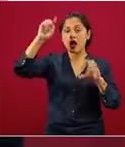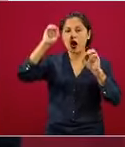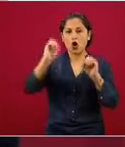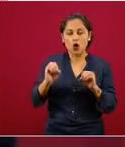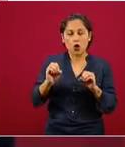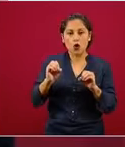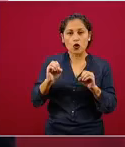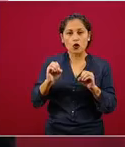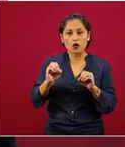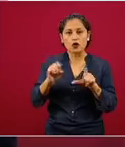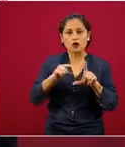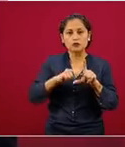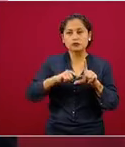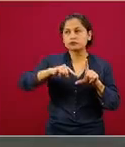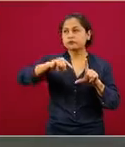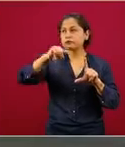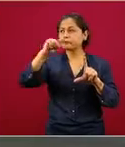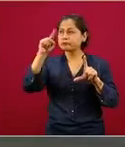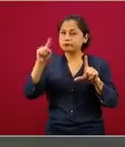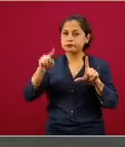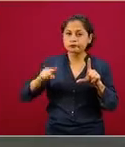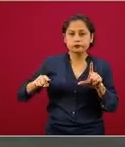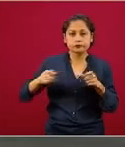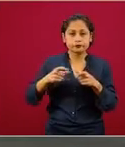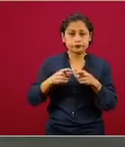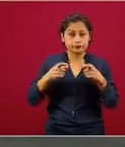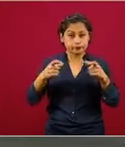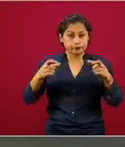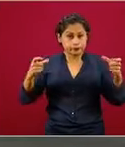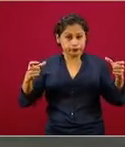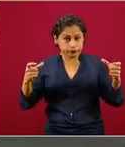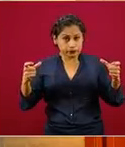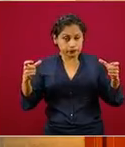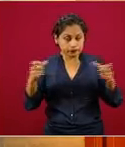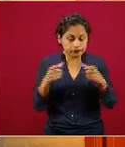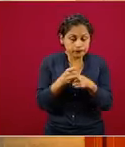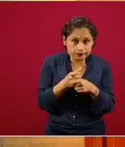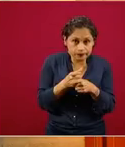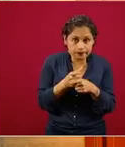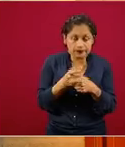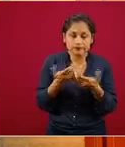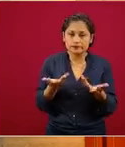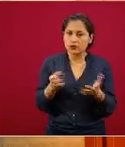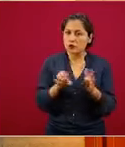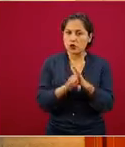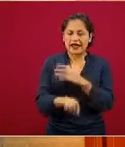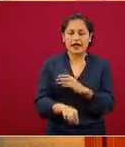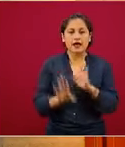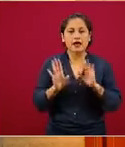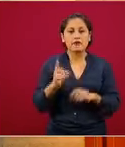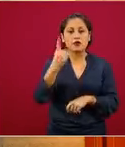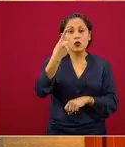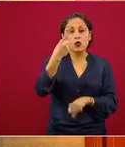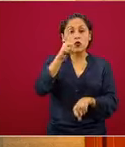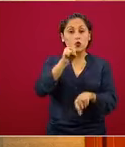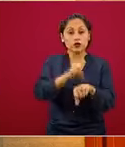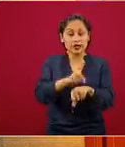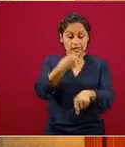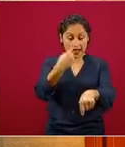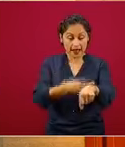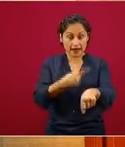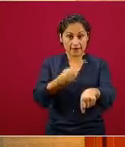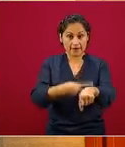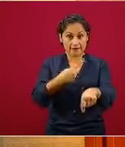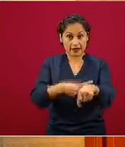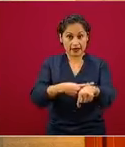crecimiento geométrico o exponencial, en donde los casos de un día superan en número a los